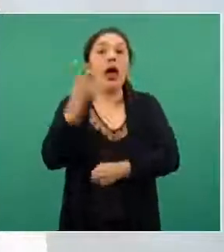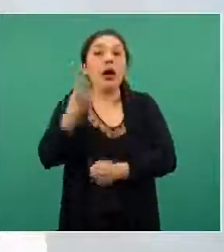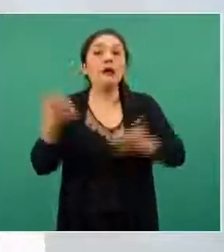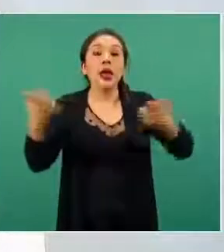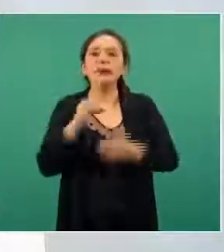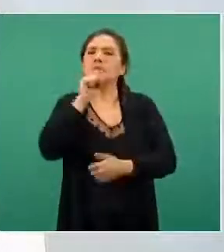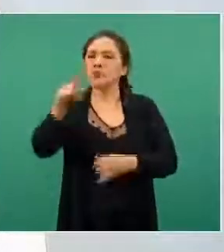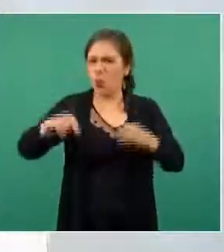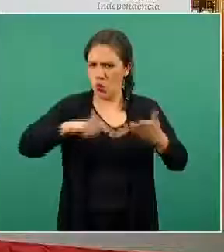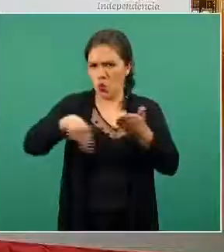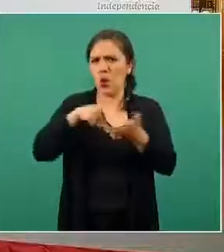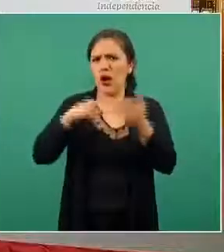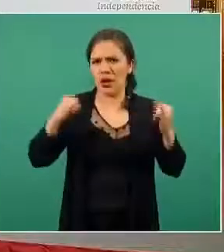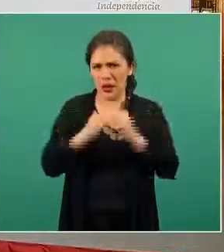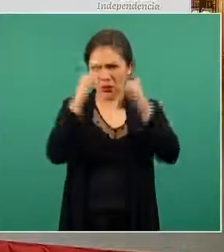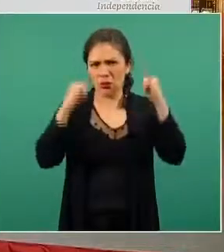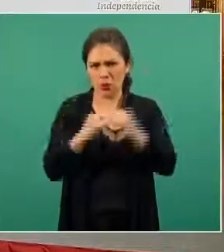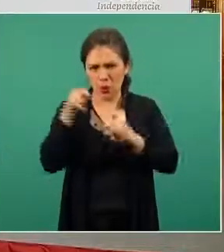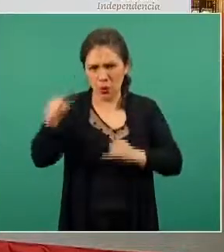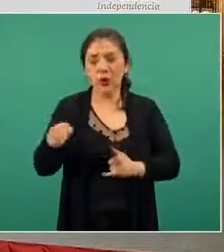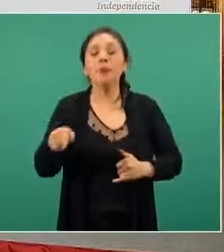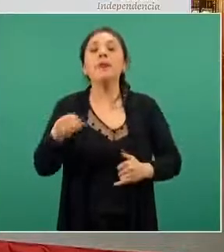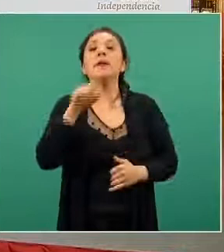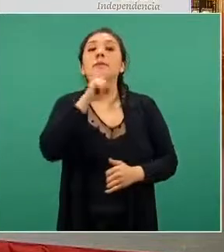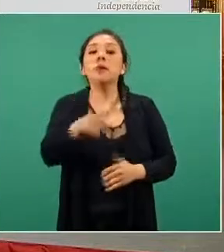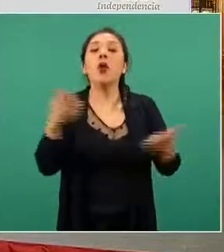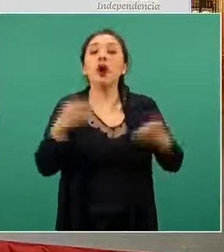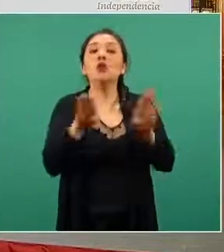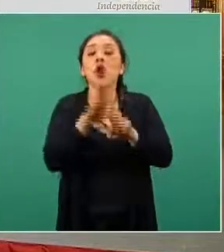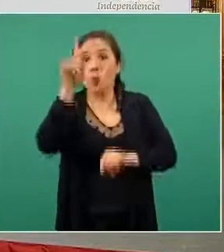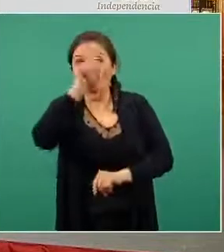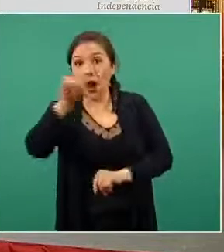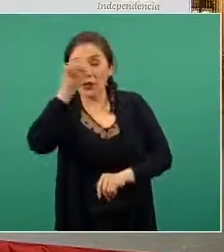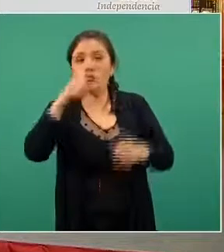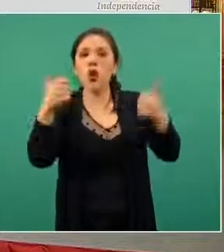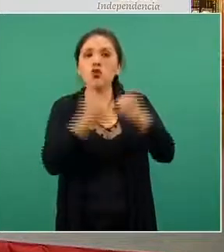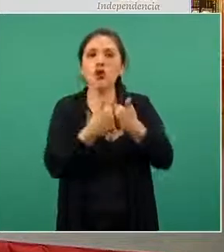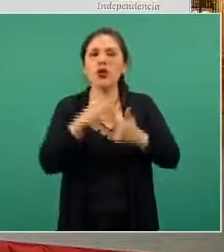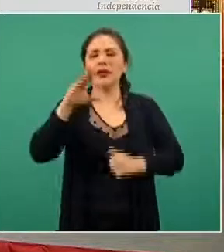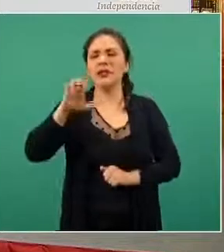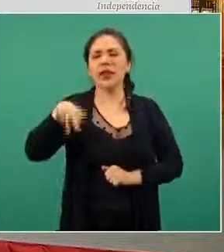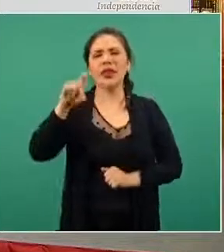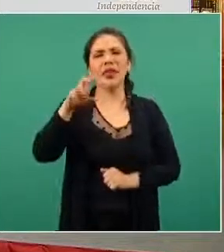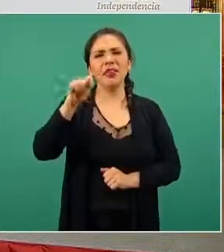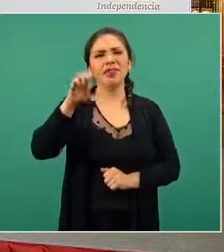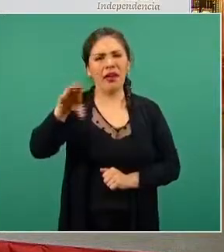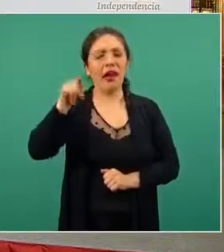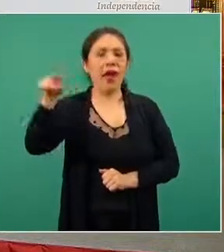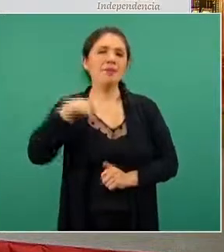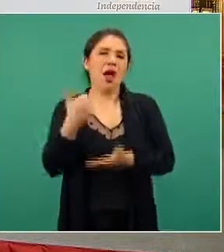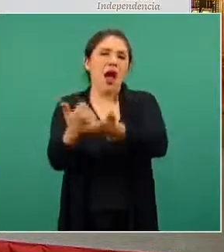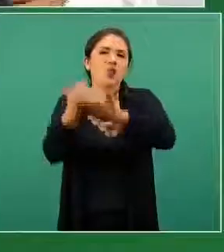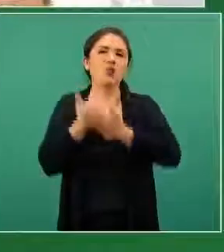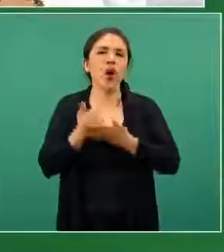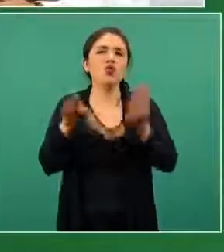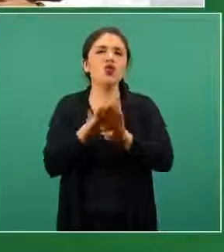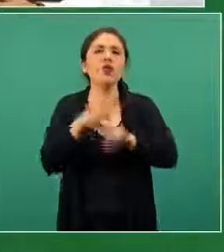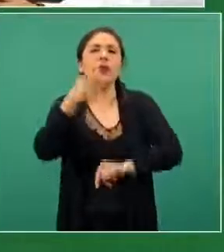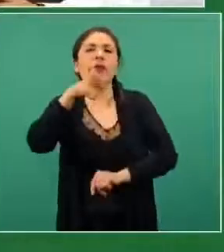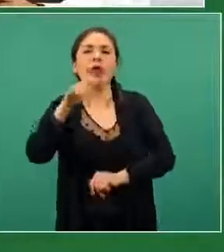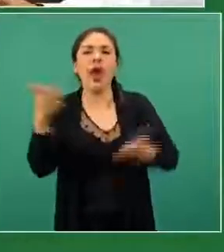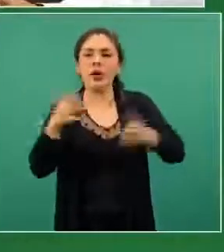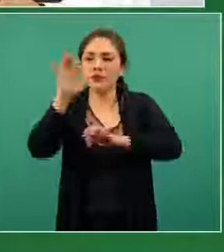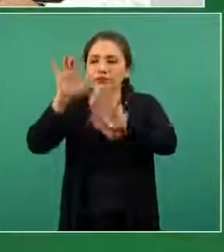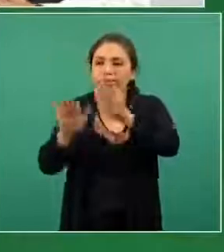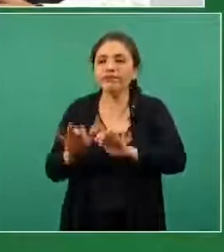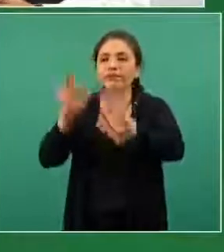trabajando en el instituto y estamos viendo lo de la asesoría por parte de CENDETEC, que es quien nos ayuda con la parte de las guías